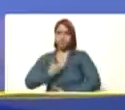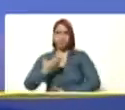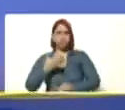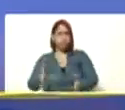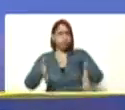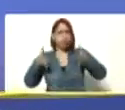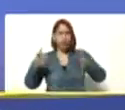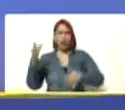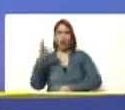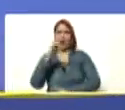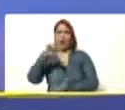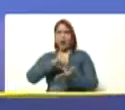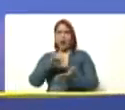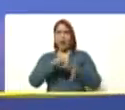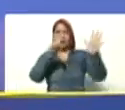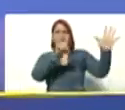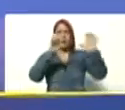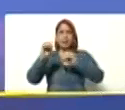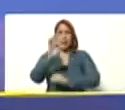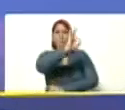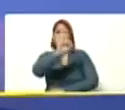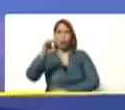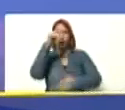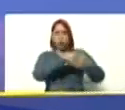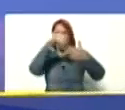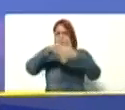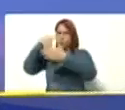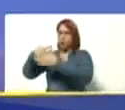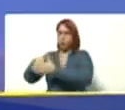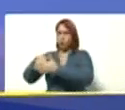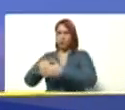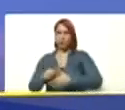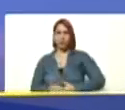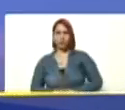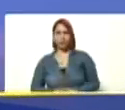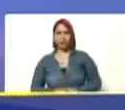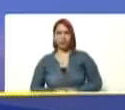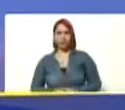Caracas con el 60% de los votos.